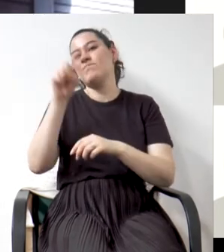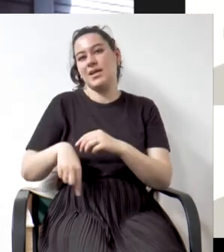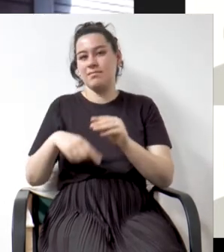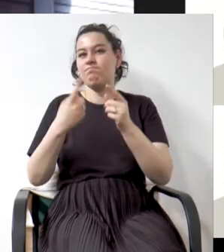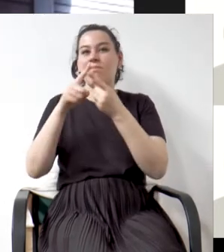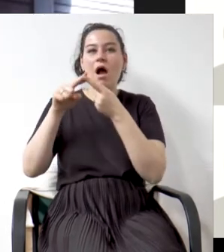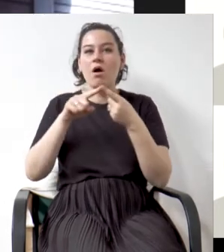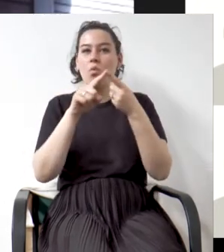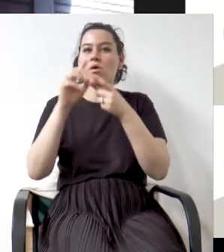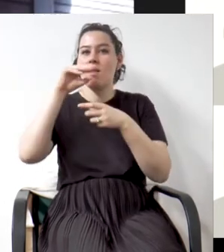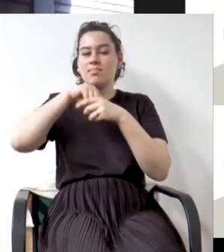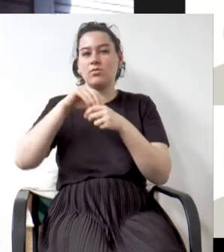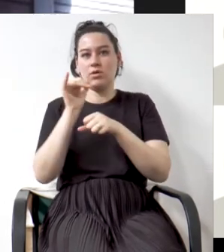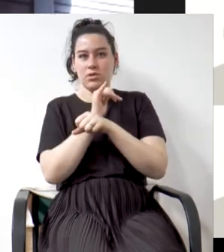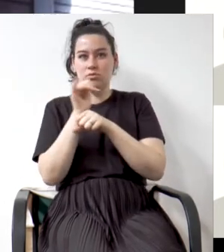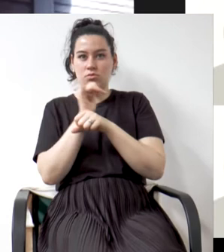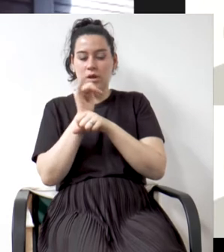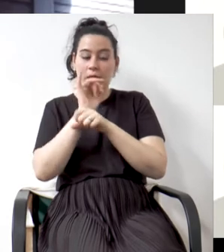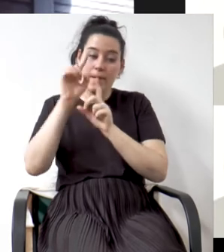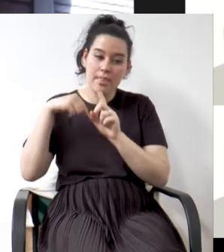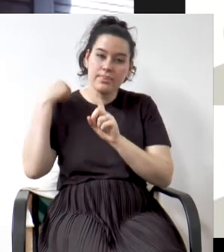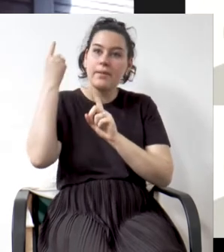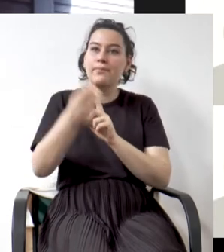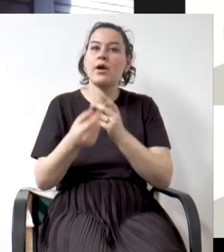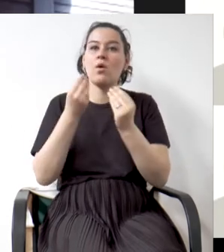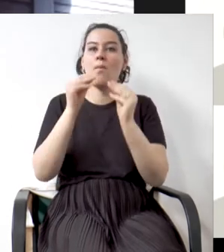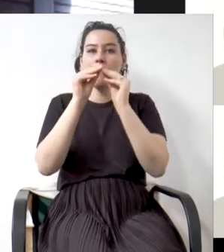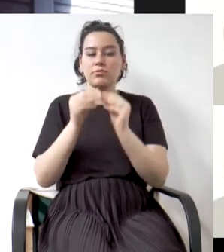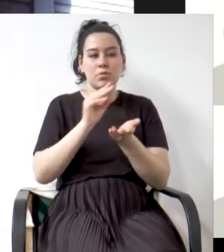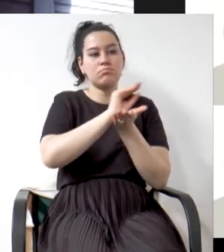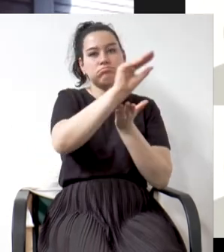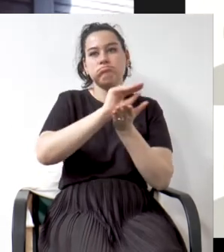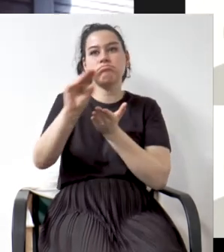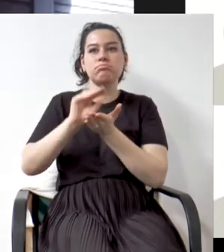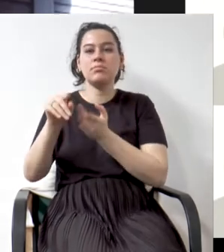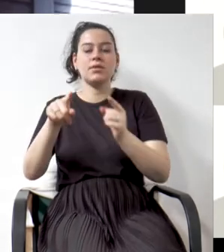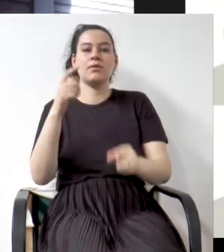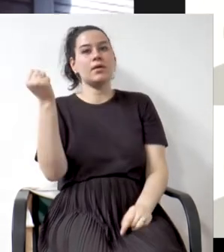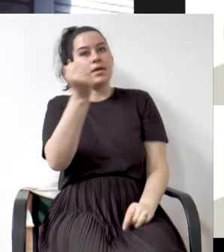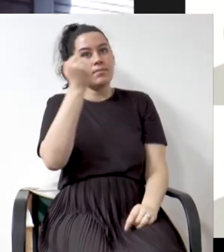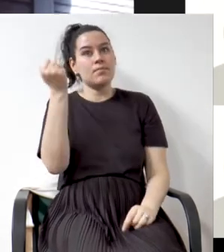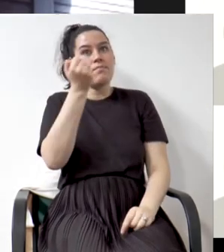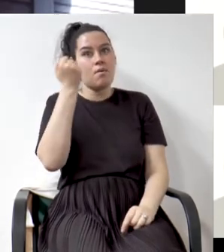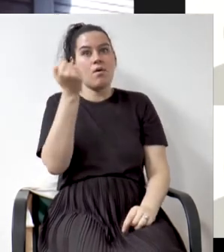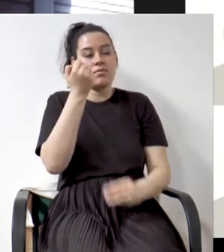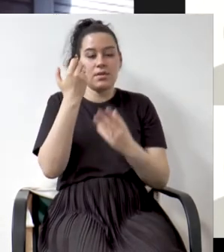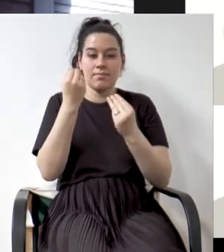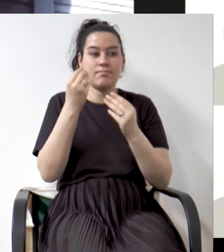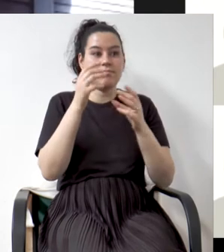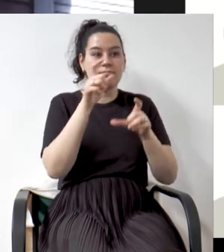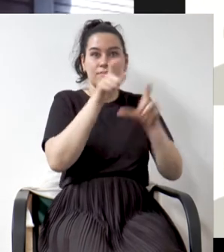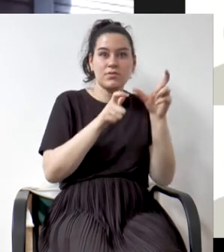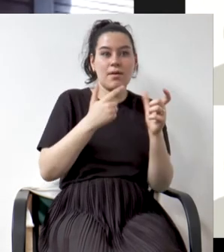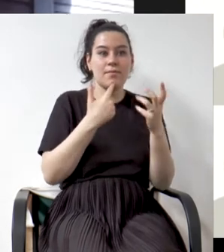arreglos institucionales de donde se derivan después las distribuciones presupuestales, es que importa tanto los actores que están alrededor de